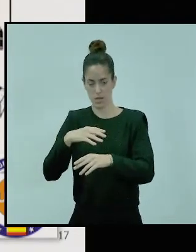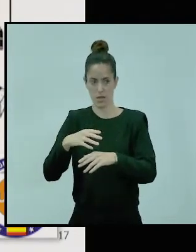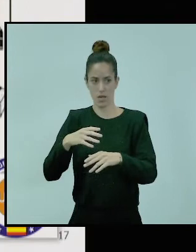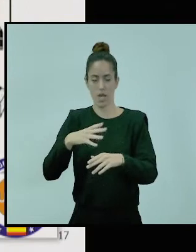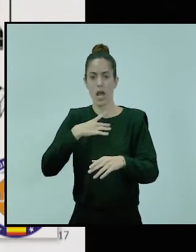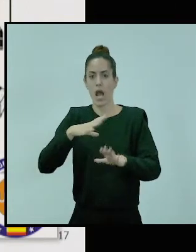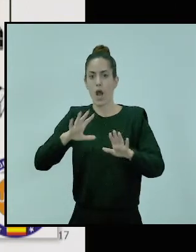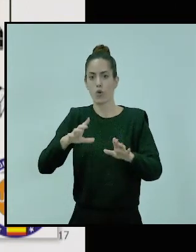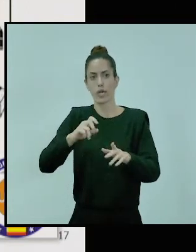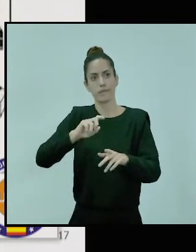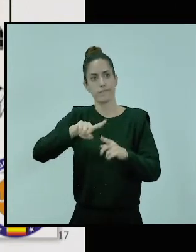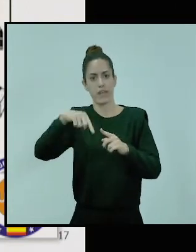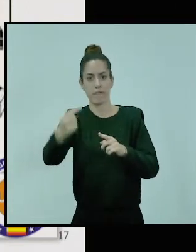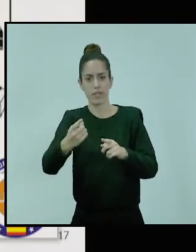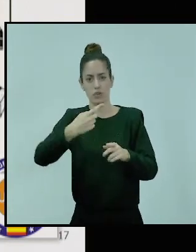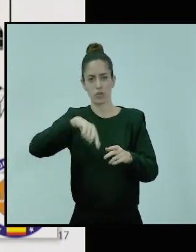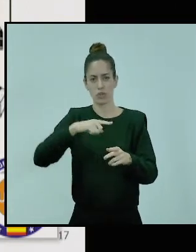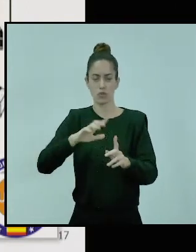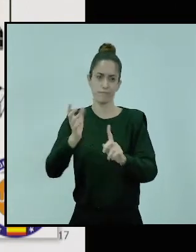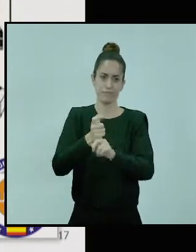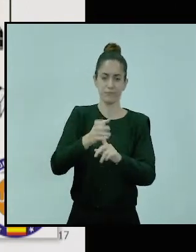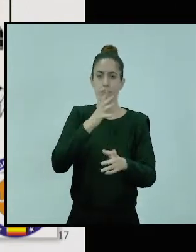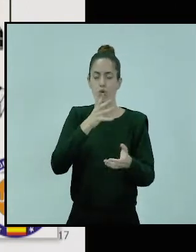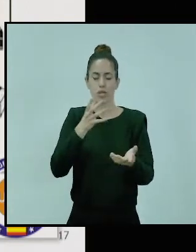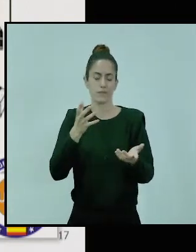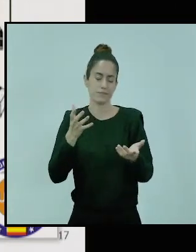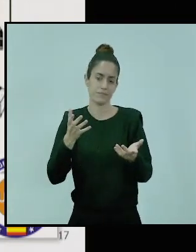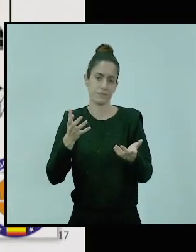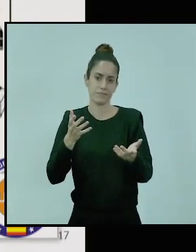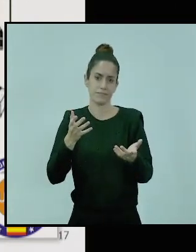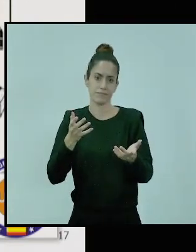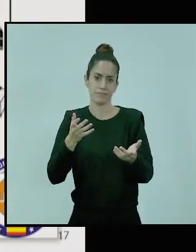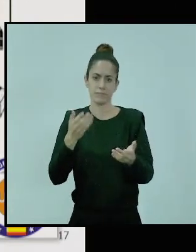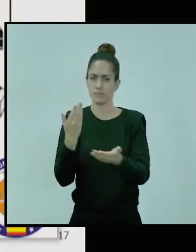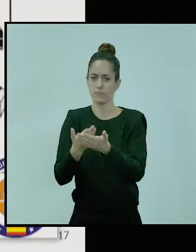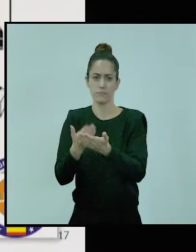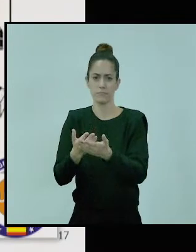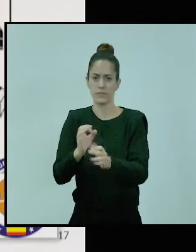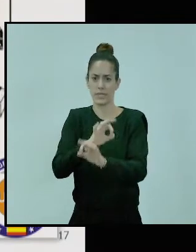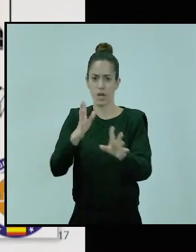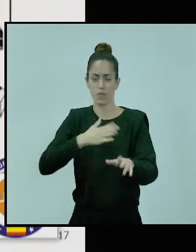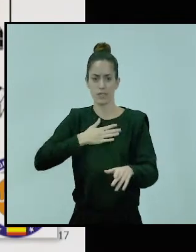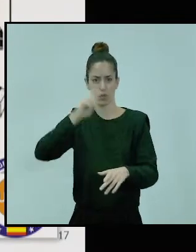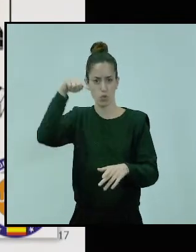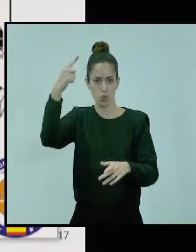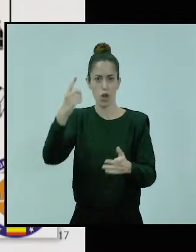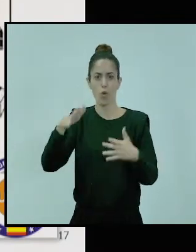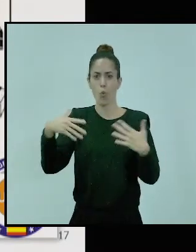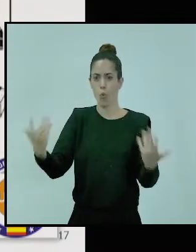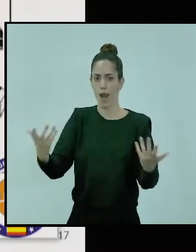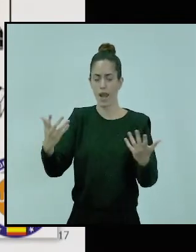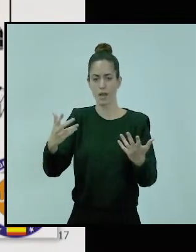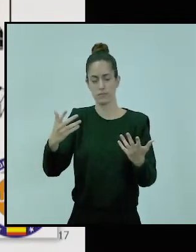Aunque quizá el mayor efecto que nosotros hemos encontrado, porque queda muy reflejado en el patrimonio cultural, es